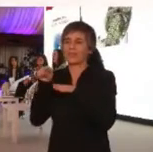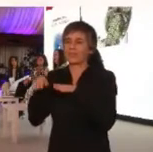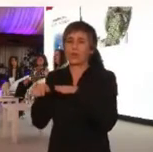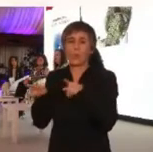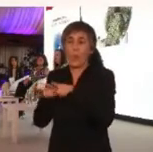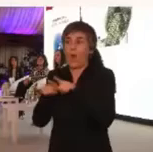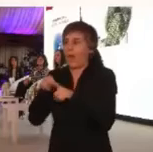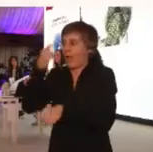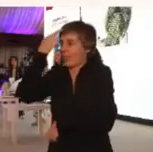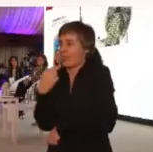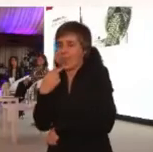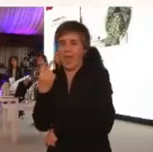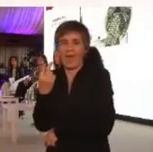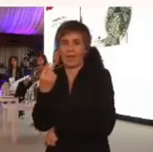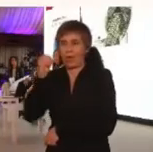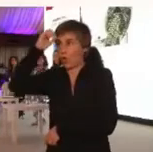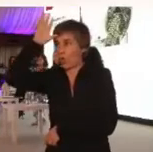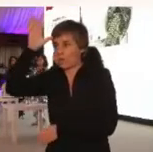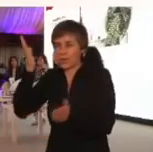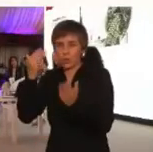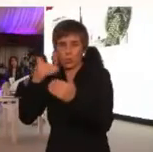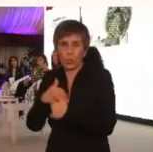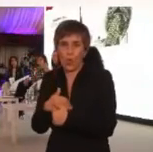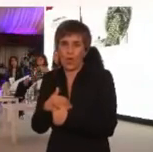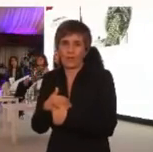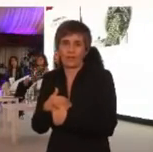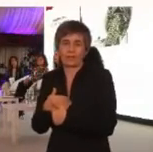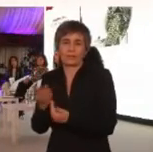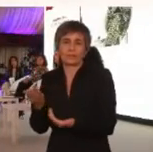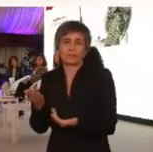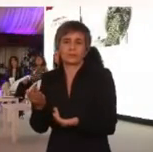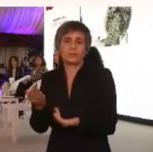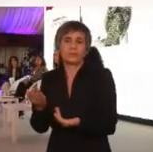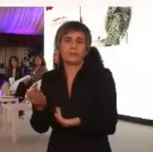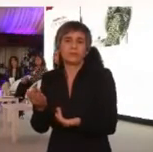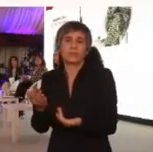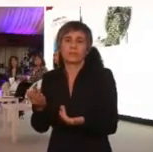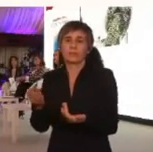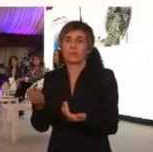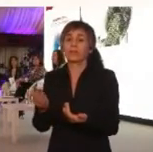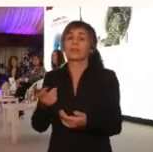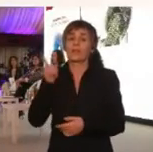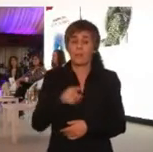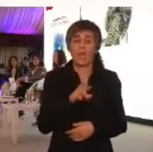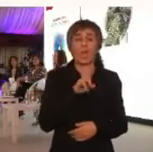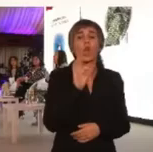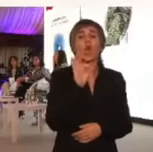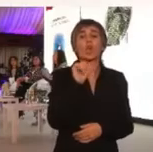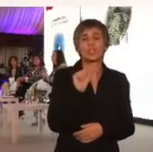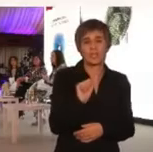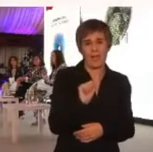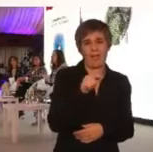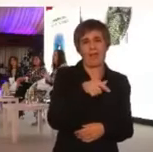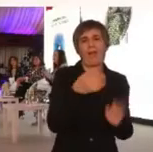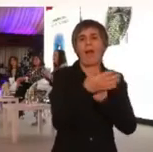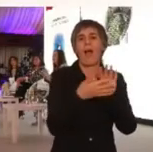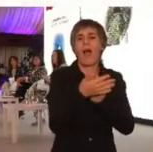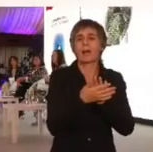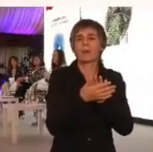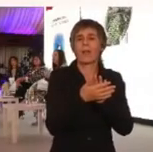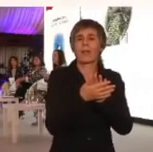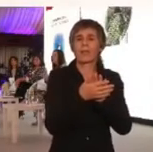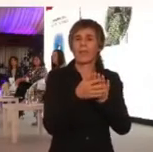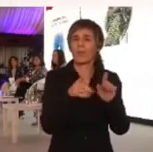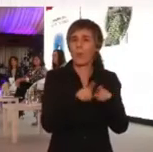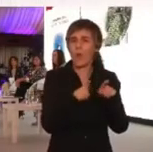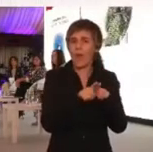ciega al conocimiento de toda la larga, Rosa también lo señalaba, tradición, potentísima